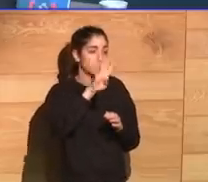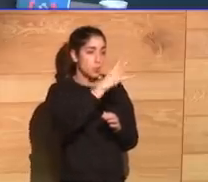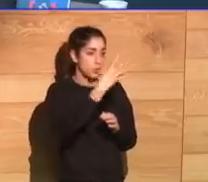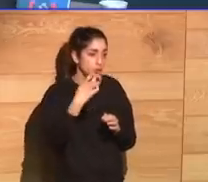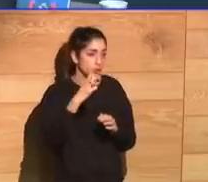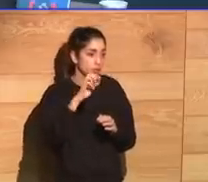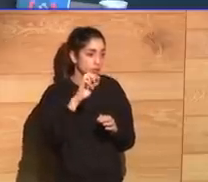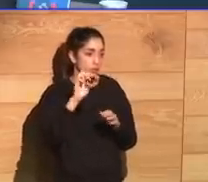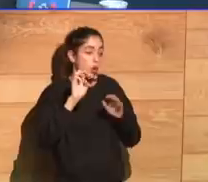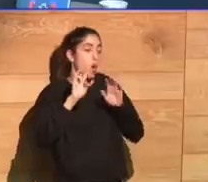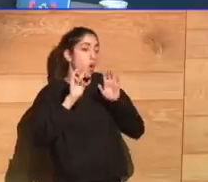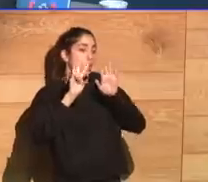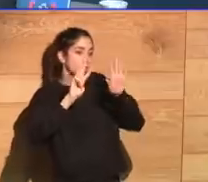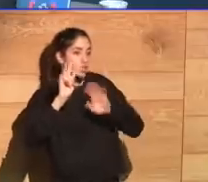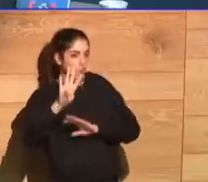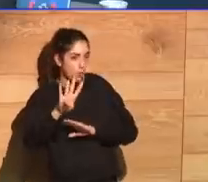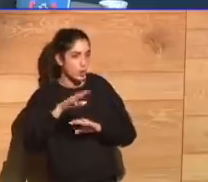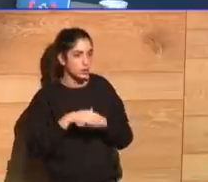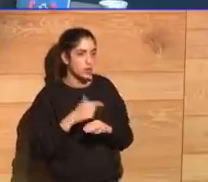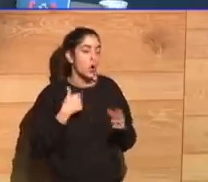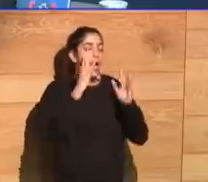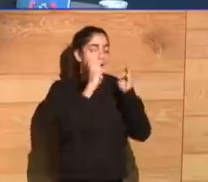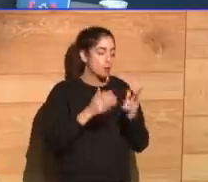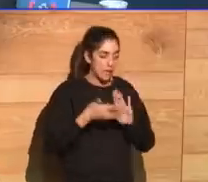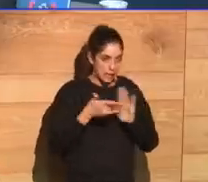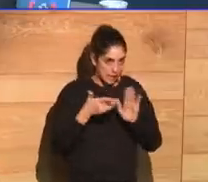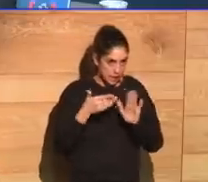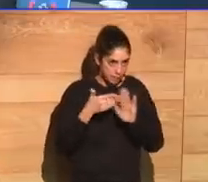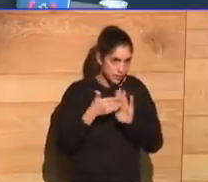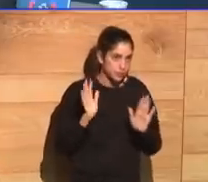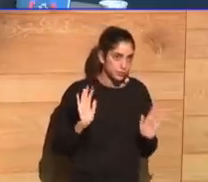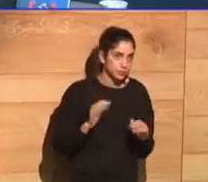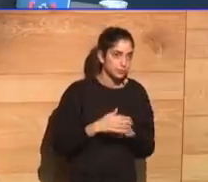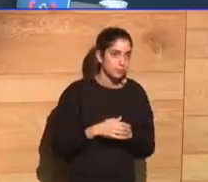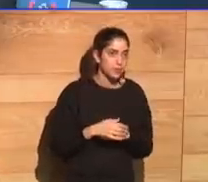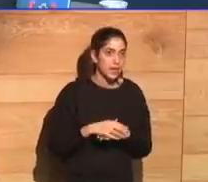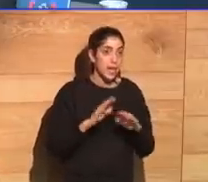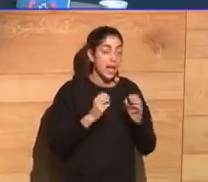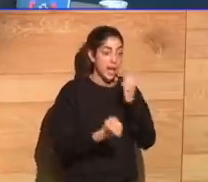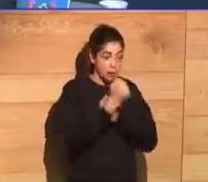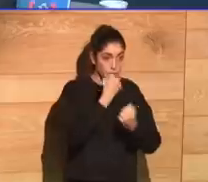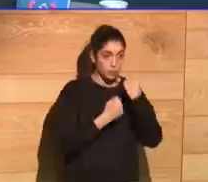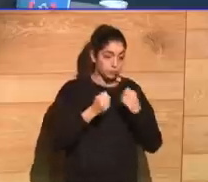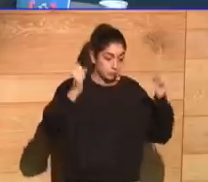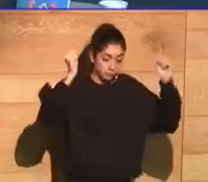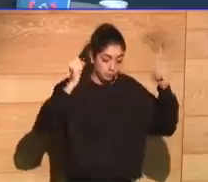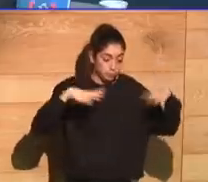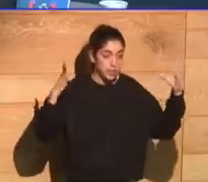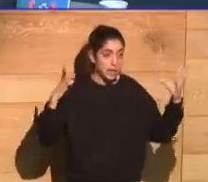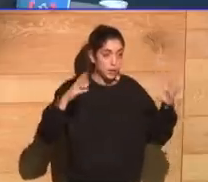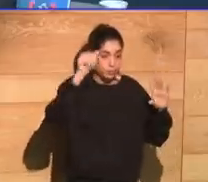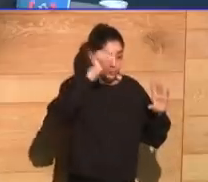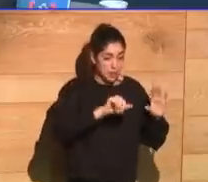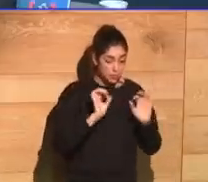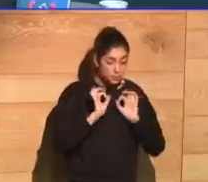1.484 millones. He calculado muy deprisa, he multiplicado por 7,2. Igual, sí, igual un poco deprisa. O sea, que hasta económicamente la película fue un milagro. O sea, ¿sí? Todo,